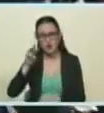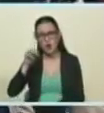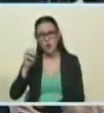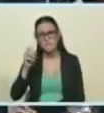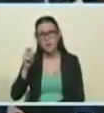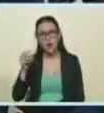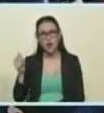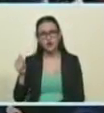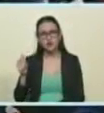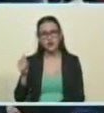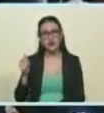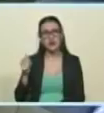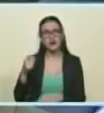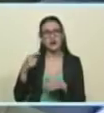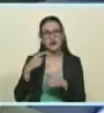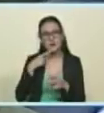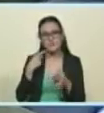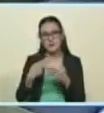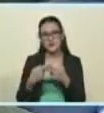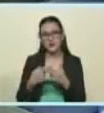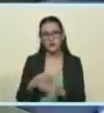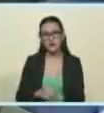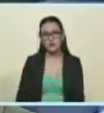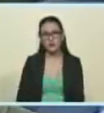los Morales todavía no, estaba en su casa en Apure.